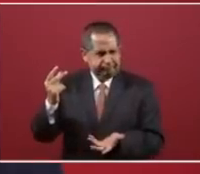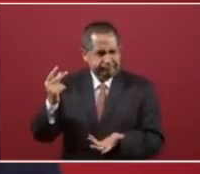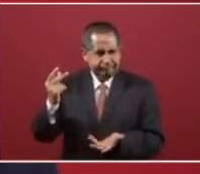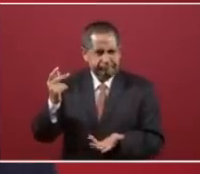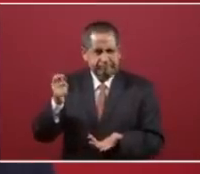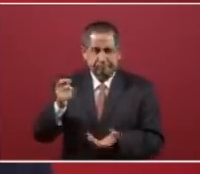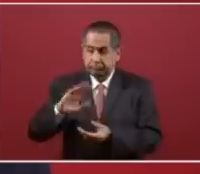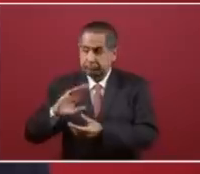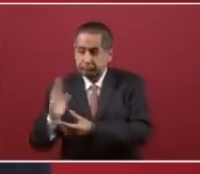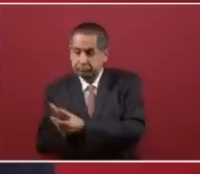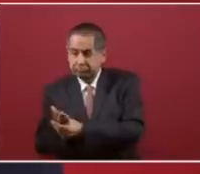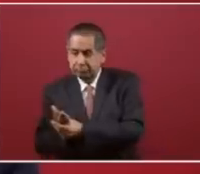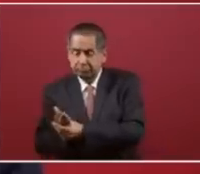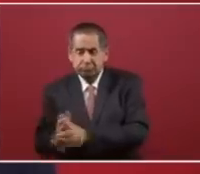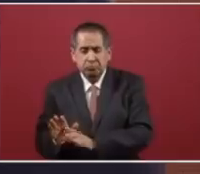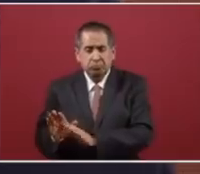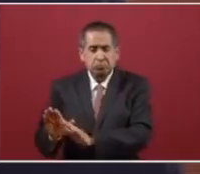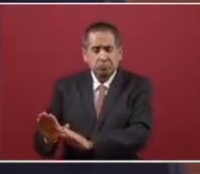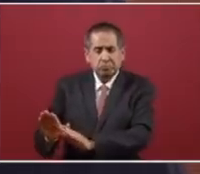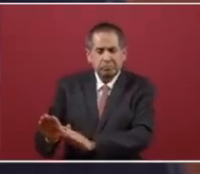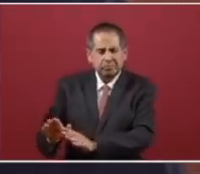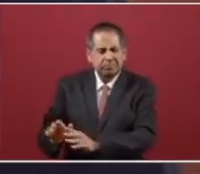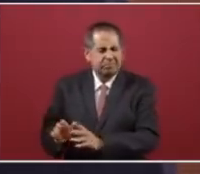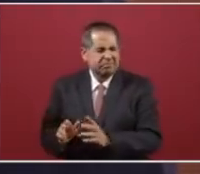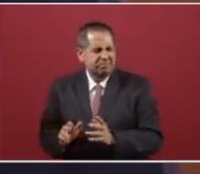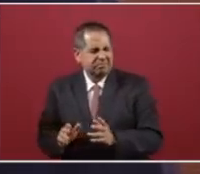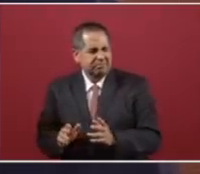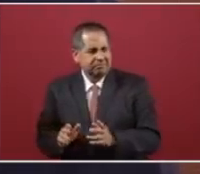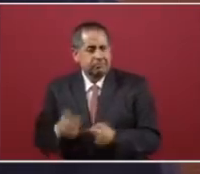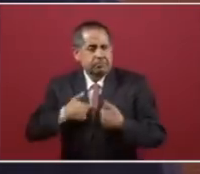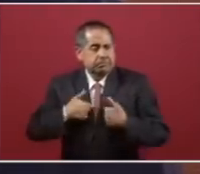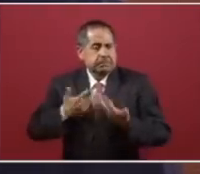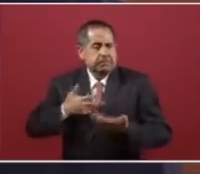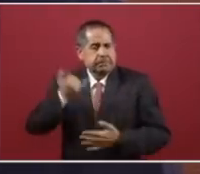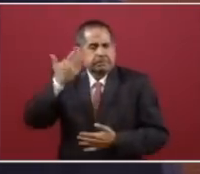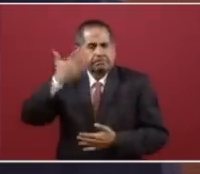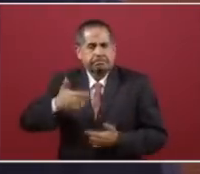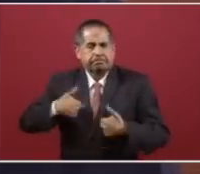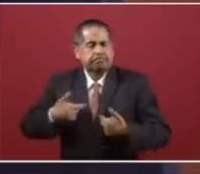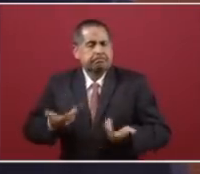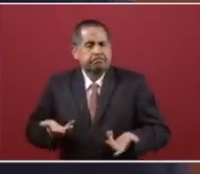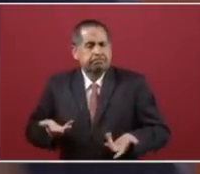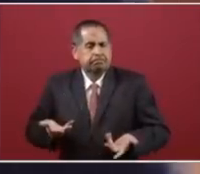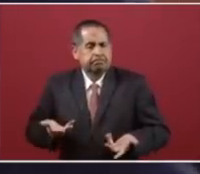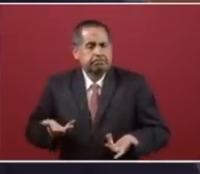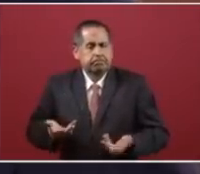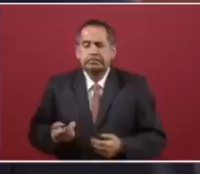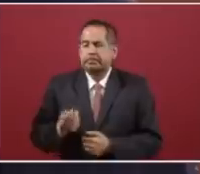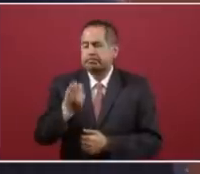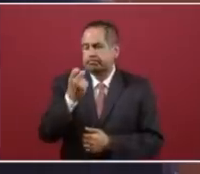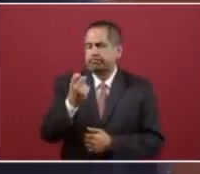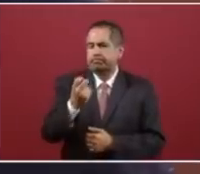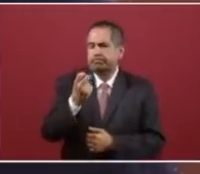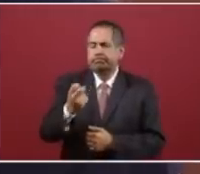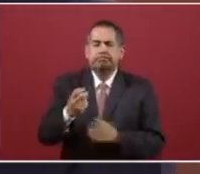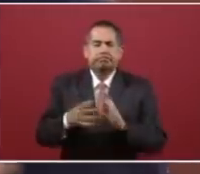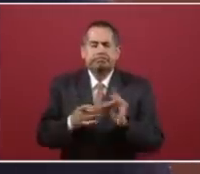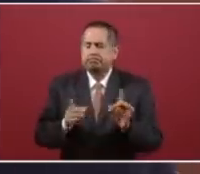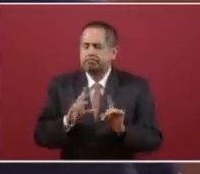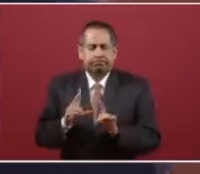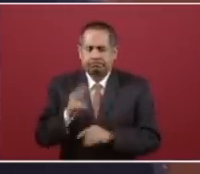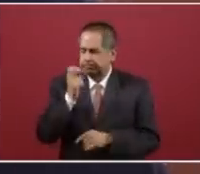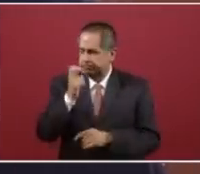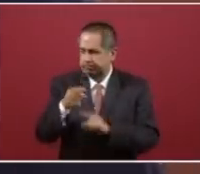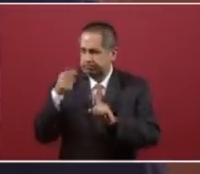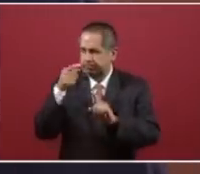lo archivó el expediente cómo quedó entonces no fue ese el